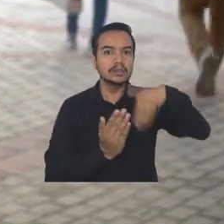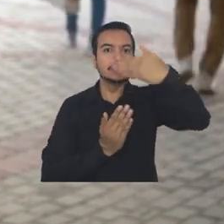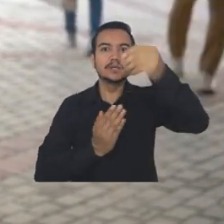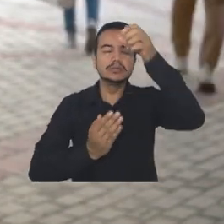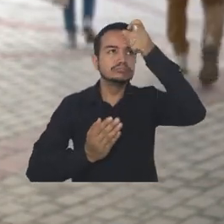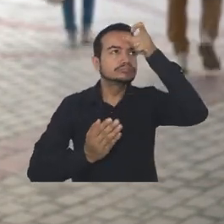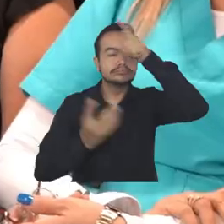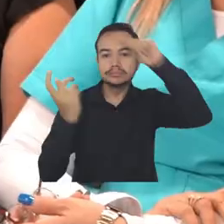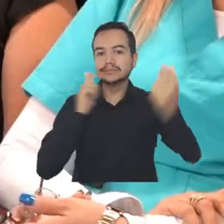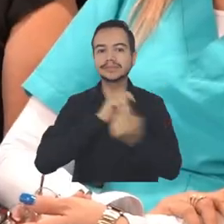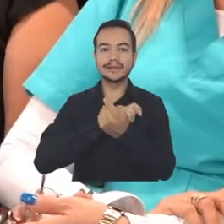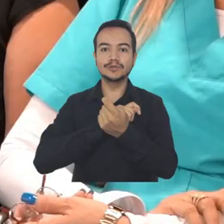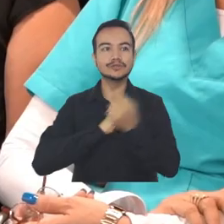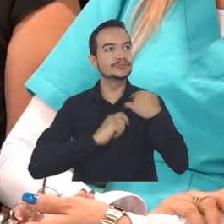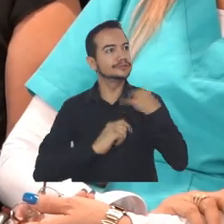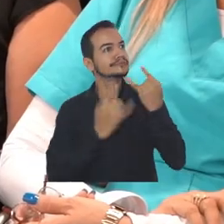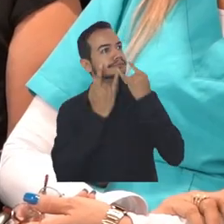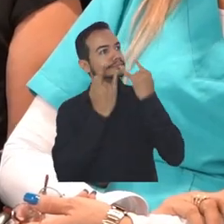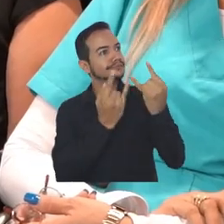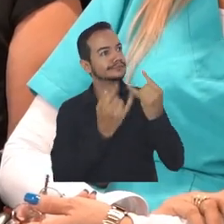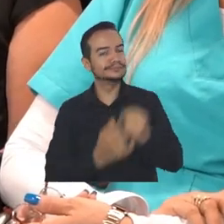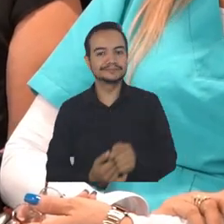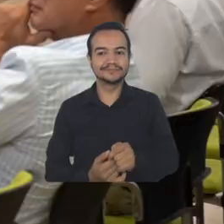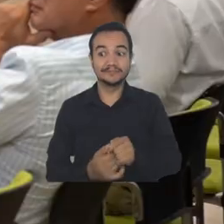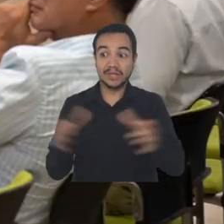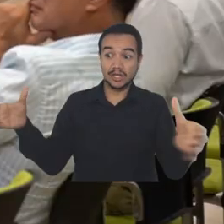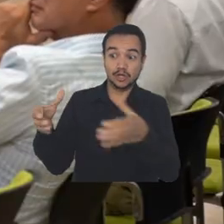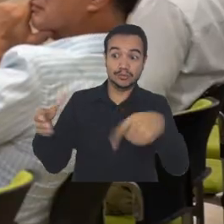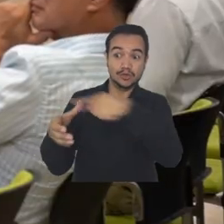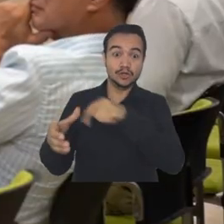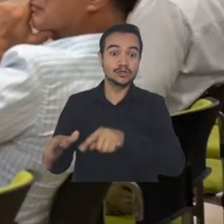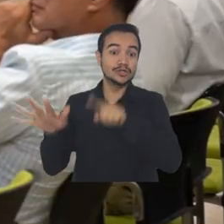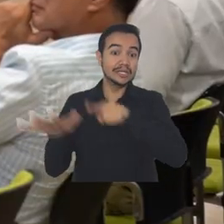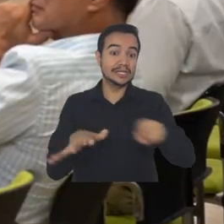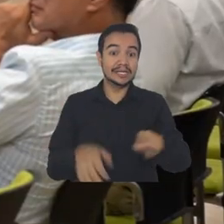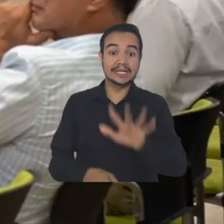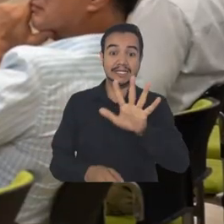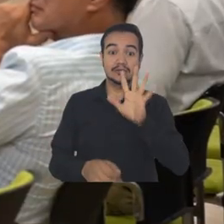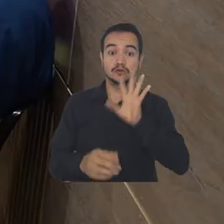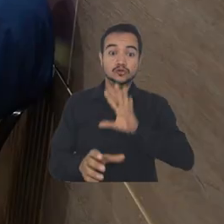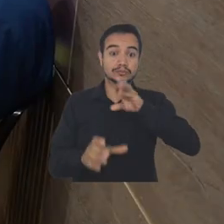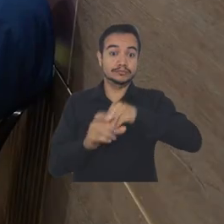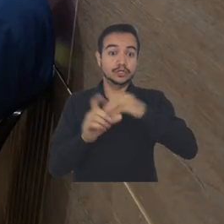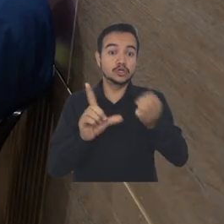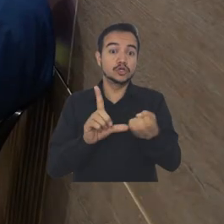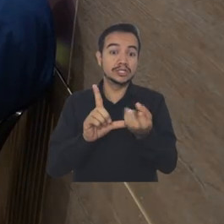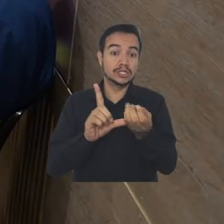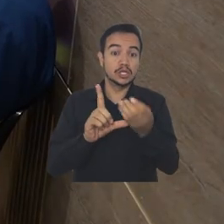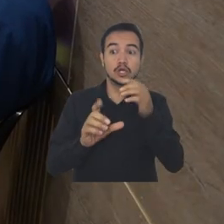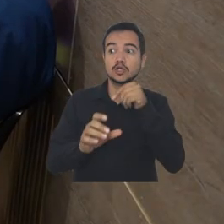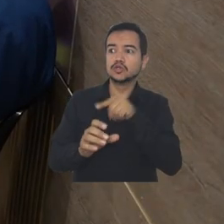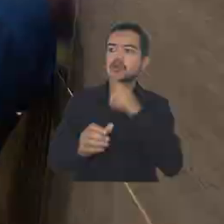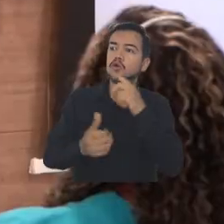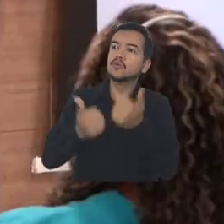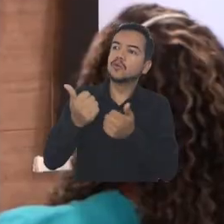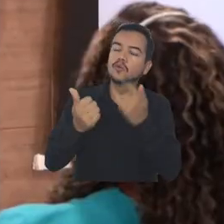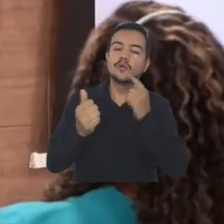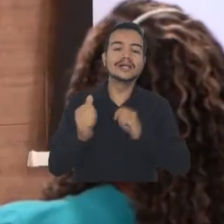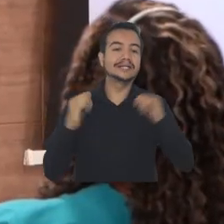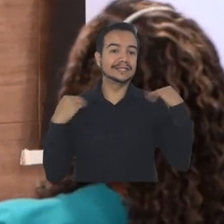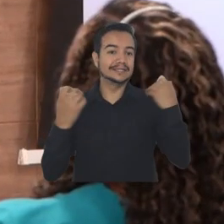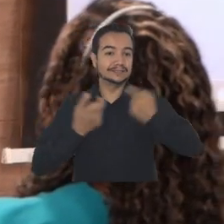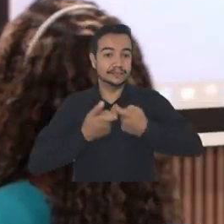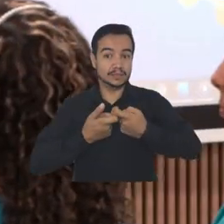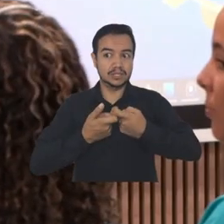mucho la atención. En la jornada, los estudiantes de quinto semestre del programa de licenciatura en literatura y lengua castellana expusieron